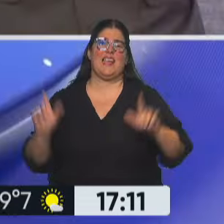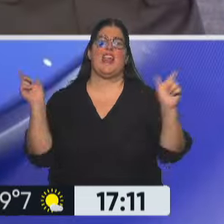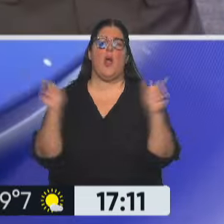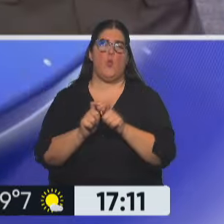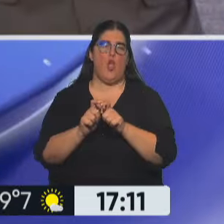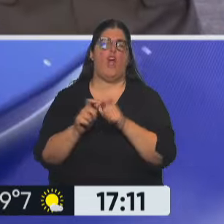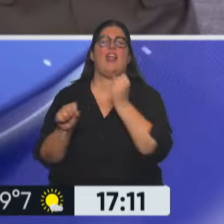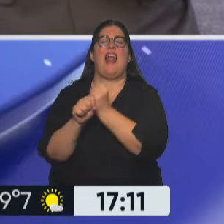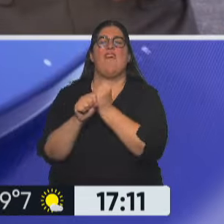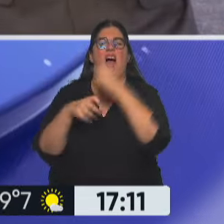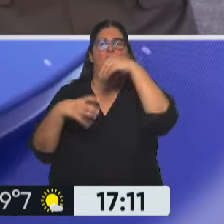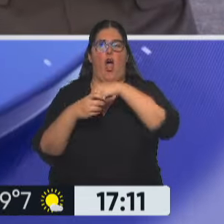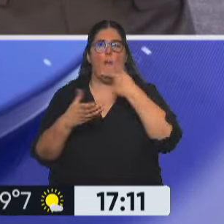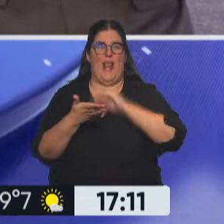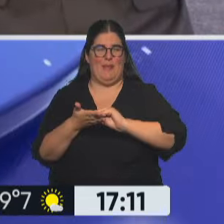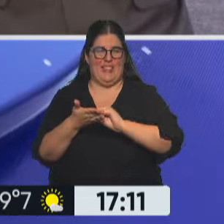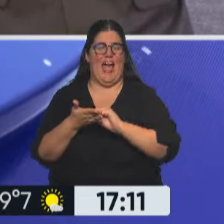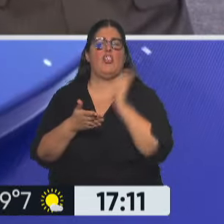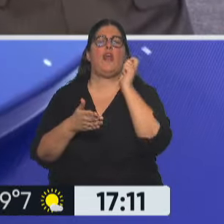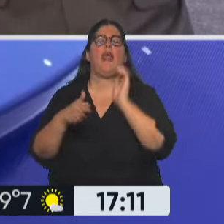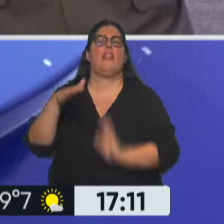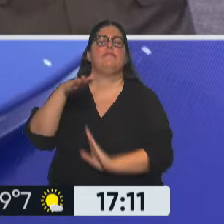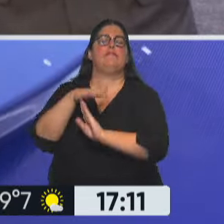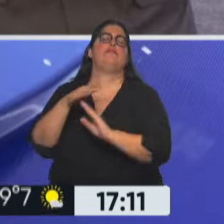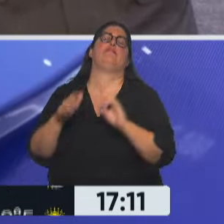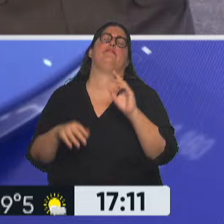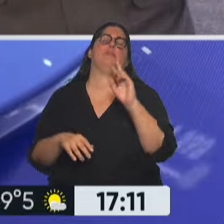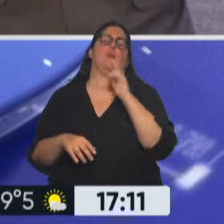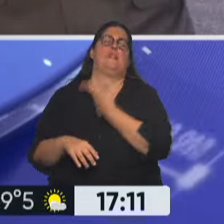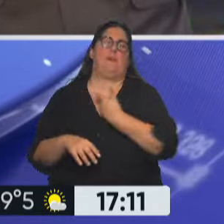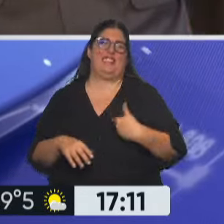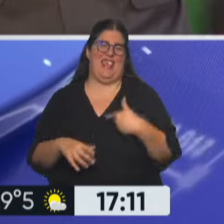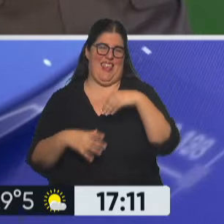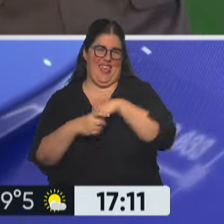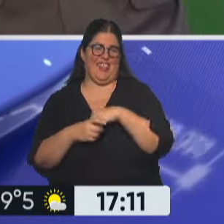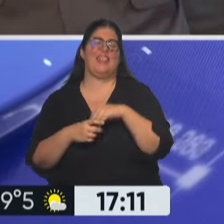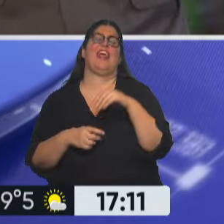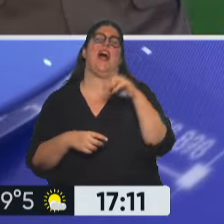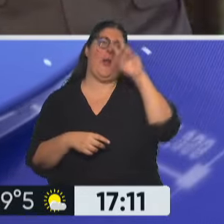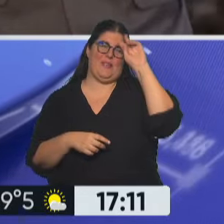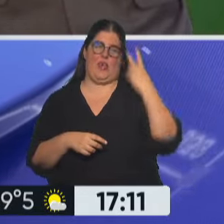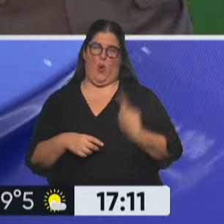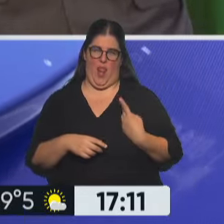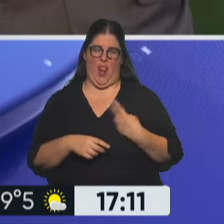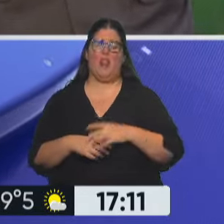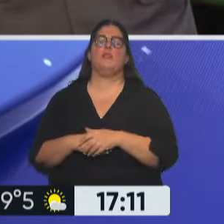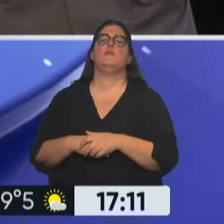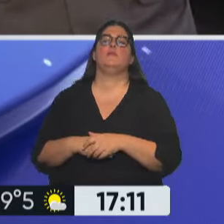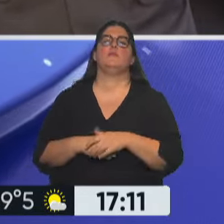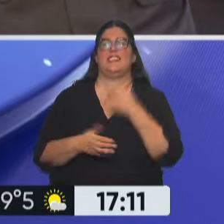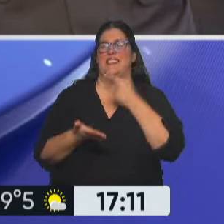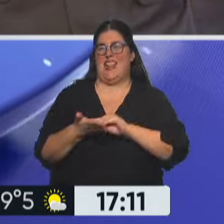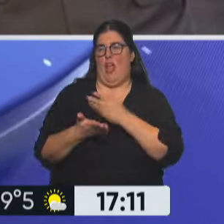de labor parlamentaria encabezada por la vicepresidenta y presidenta de la Cámara del Senado, me estoy refiriendo a Victoria Villarruel,